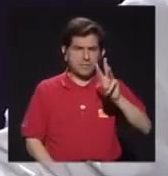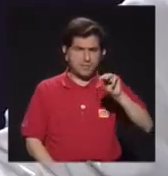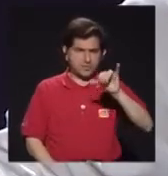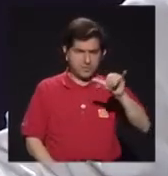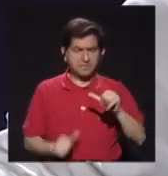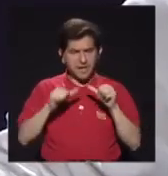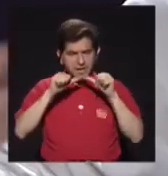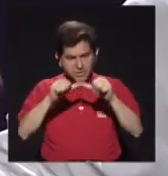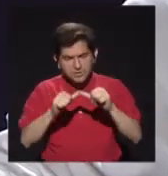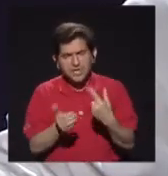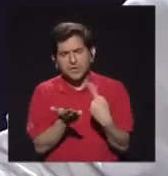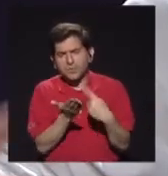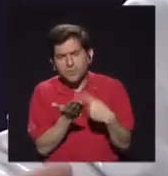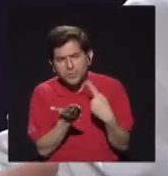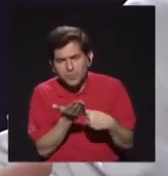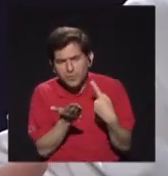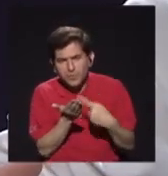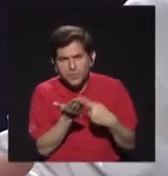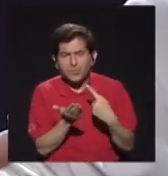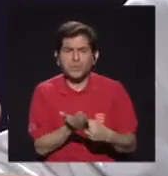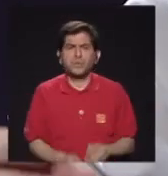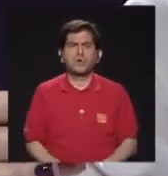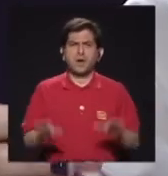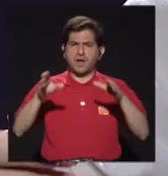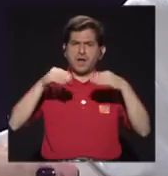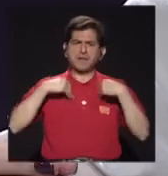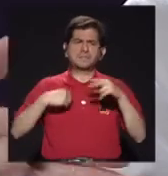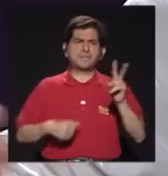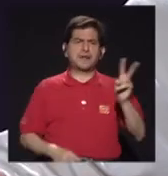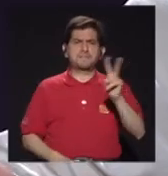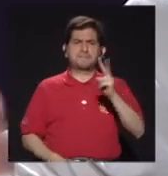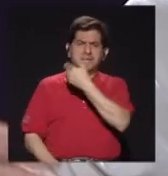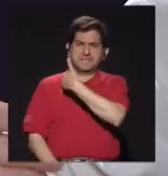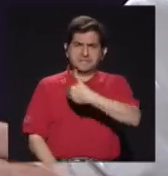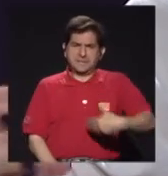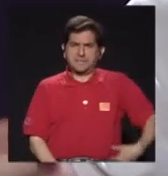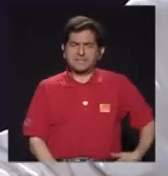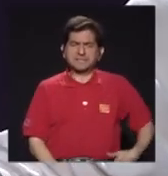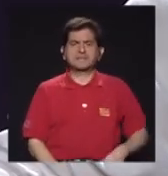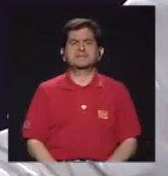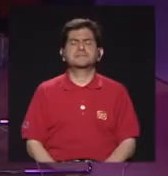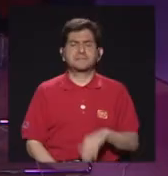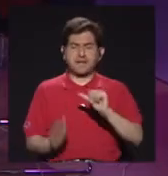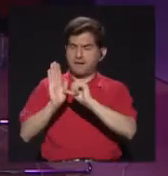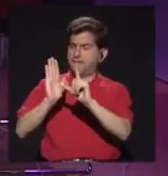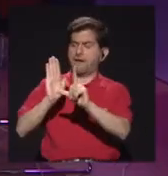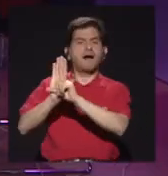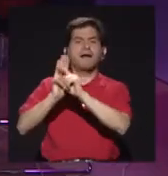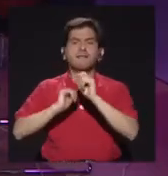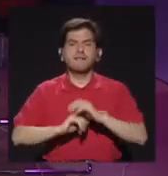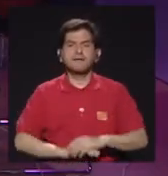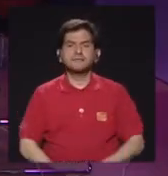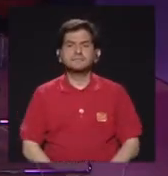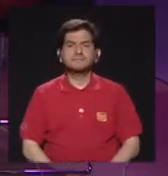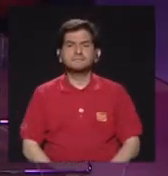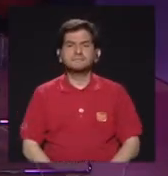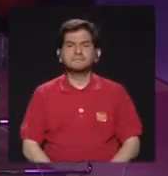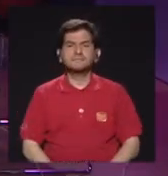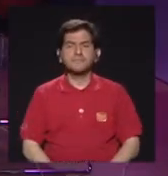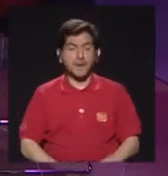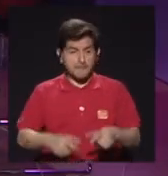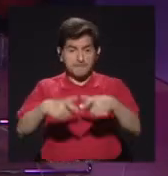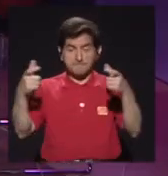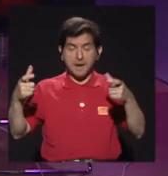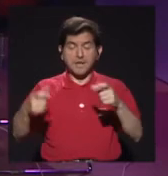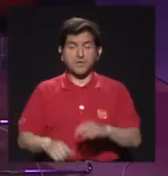que se seguía en la disputa de quién era iba a asumir la vicepresidencia de gracia de la asamblea legislativa y la